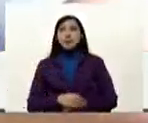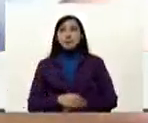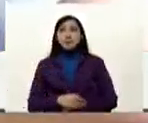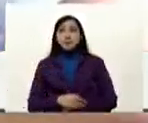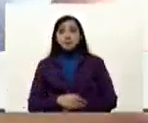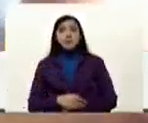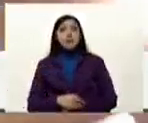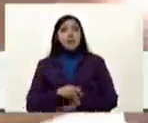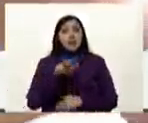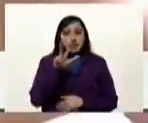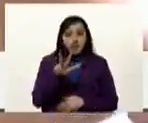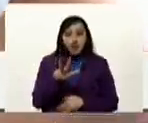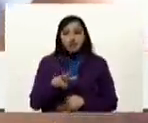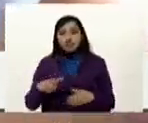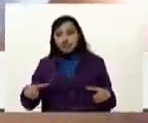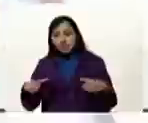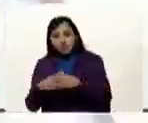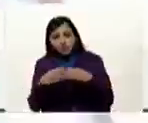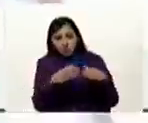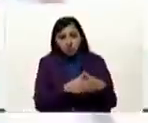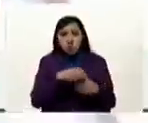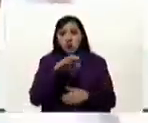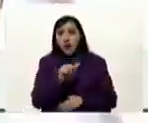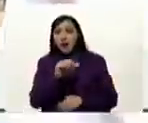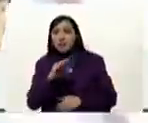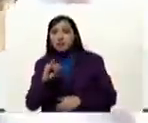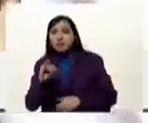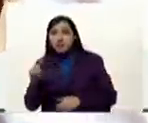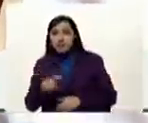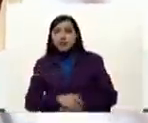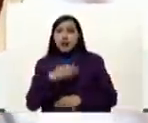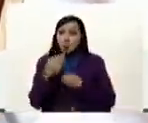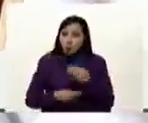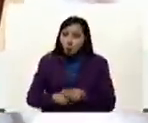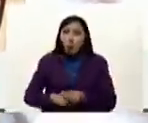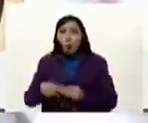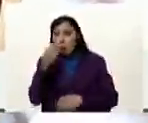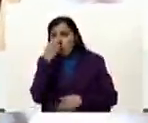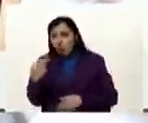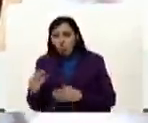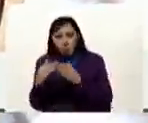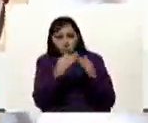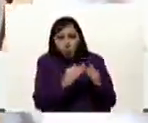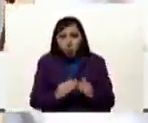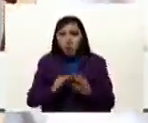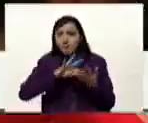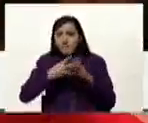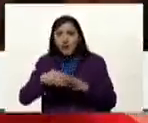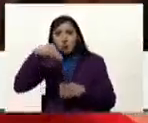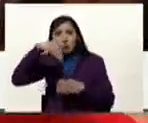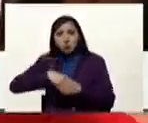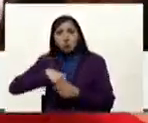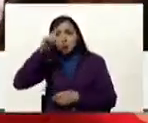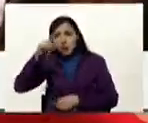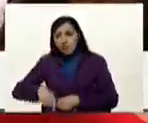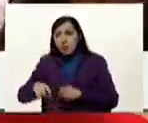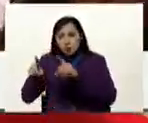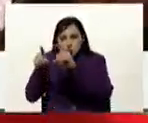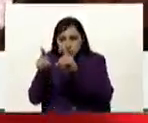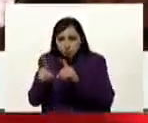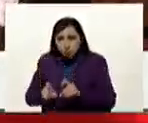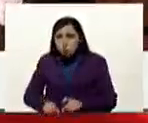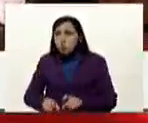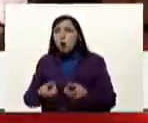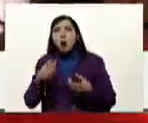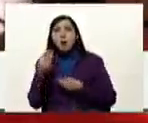conformada por 3 ASIC. Esos 3 ASIC están dando la cobertura casa a casa, barrio adentro, además del pesquisaje. Es importante